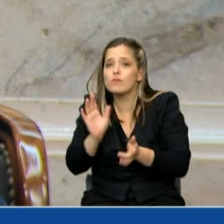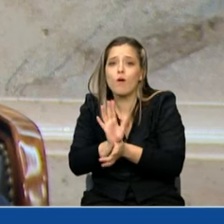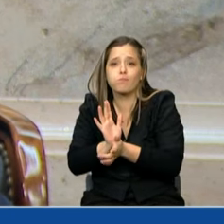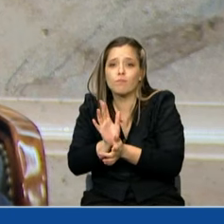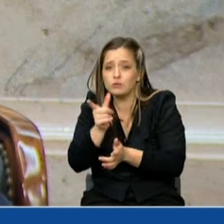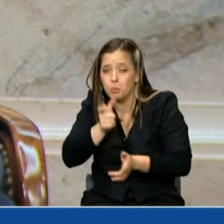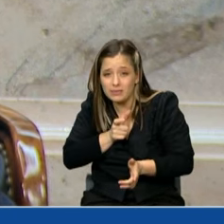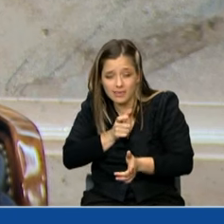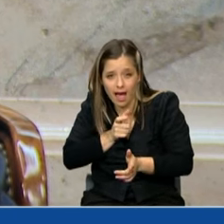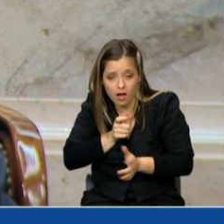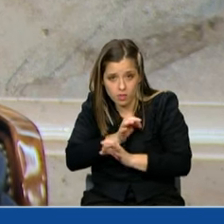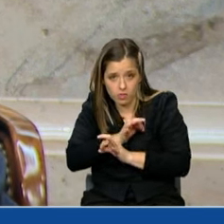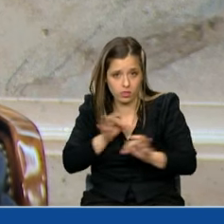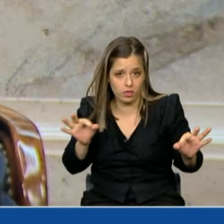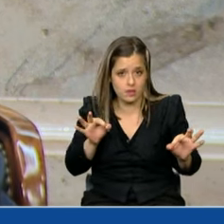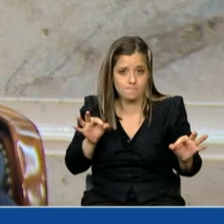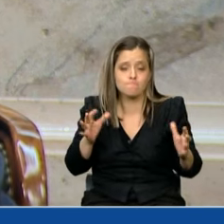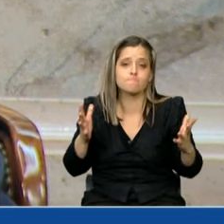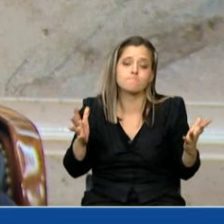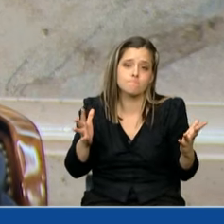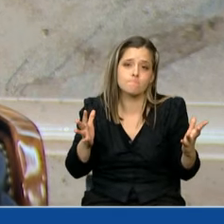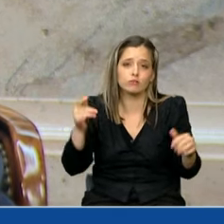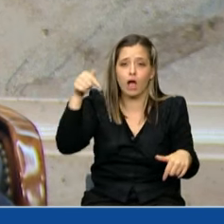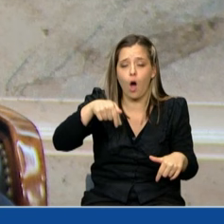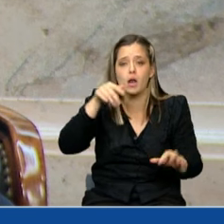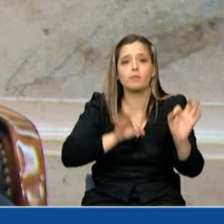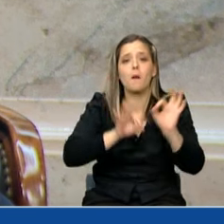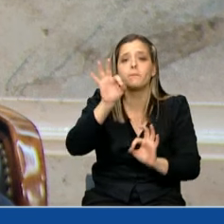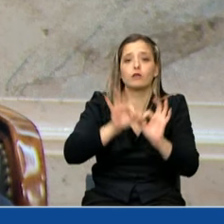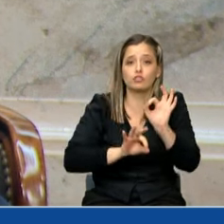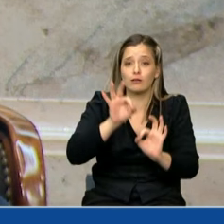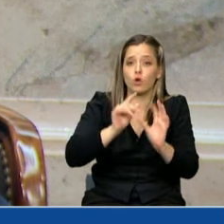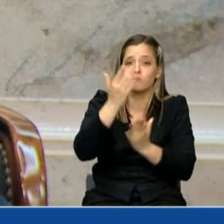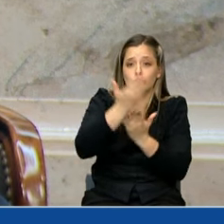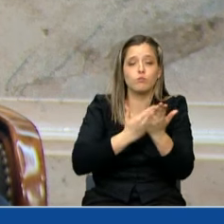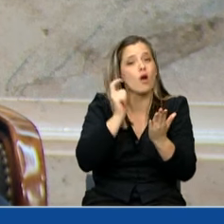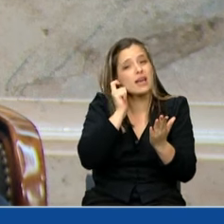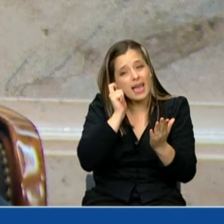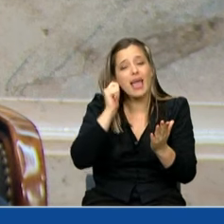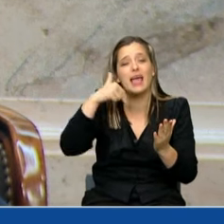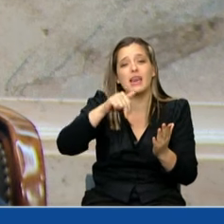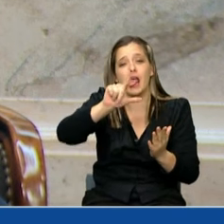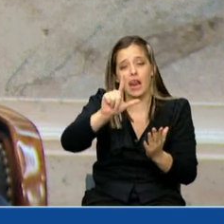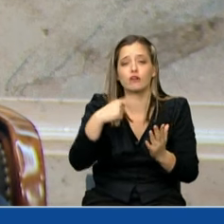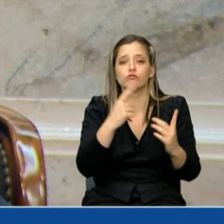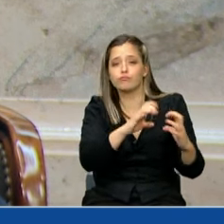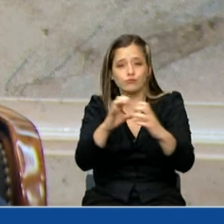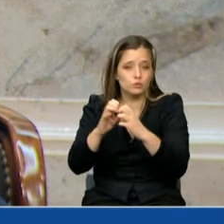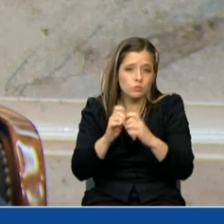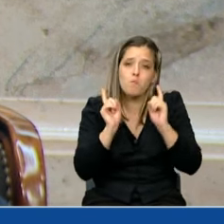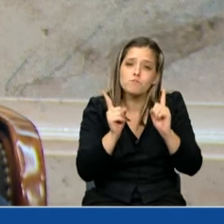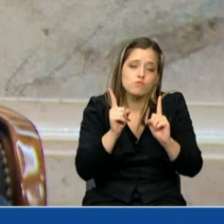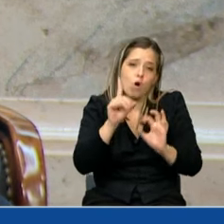la respuesta Hoy estamos entonces discutiendo este proyecto de promoción de gnl algo muy importante para